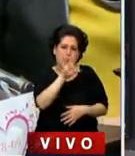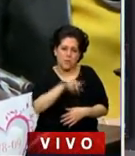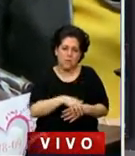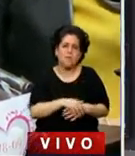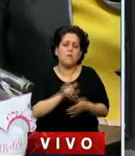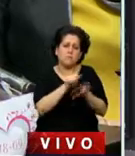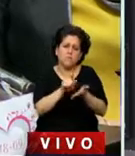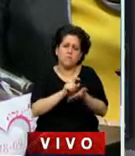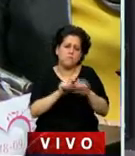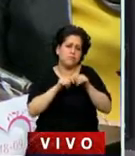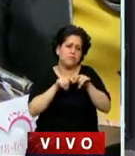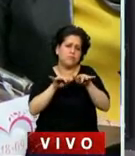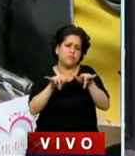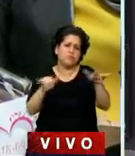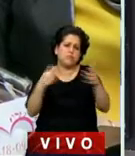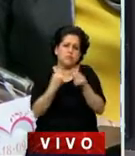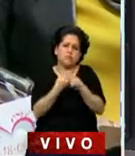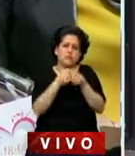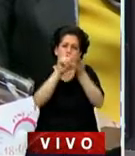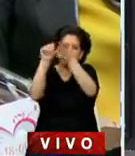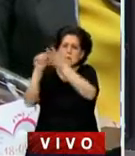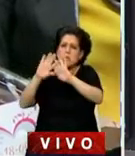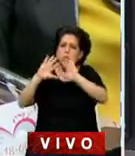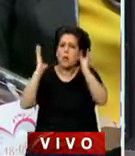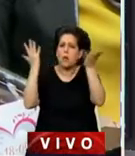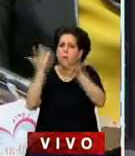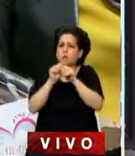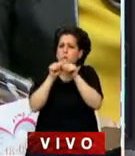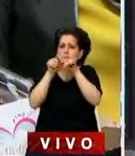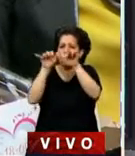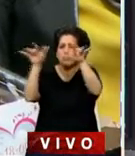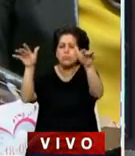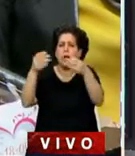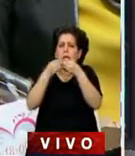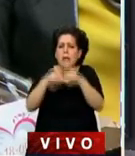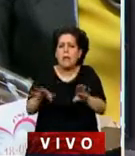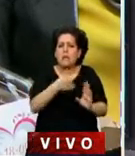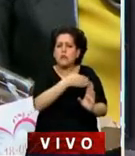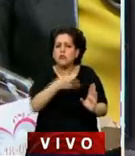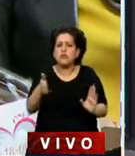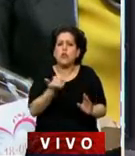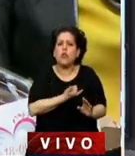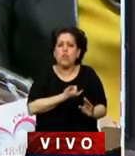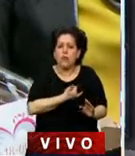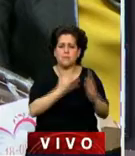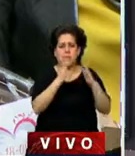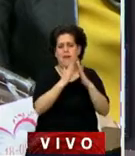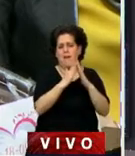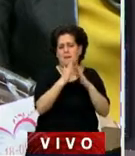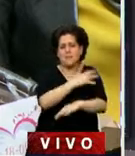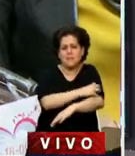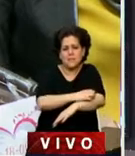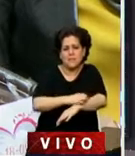la ruta 40, por ejemplo, Gualberto, ¿no? Sí, está la ruta 40, está la terminal, está la